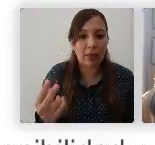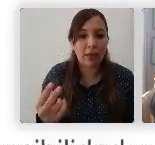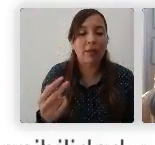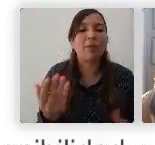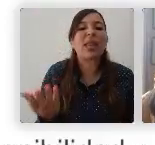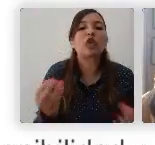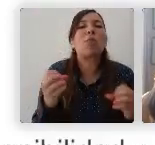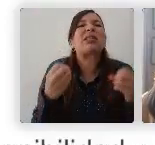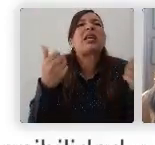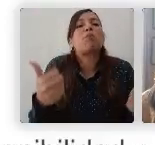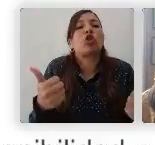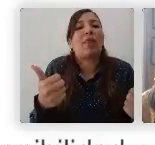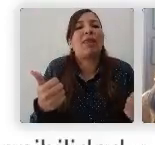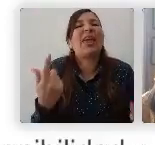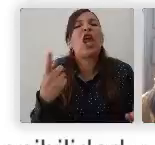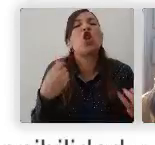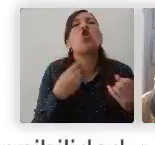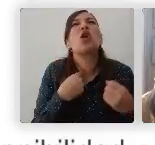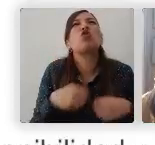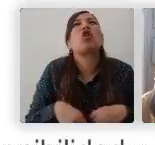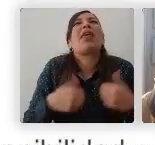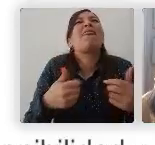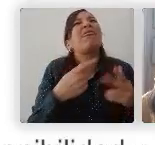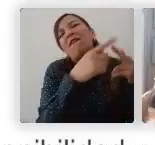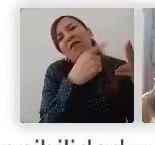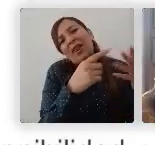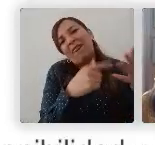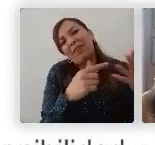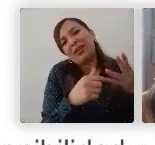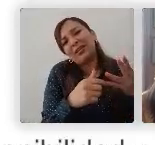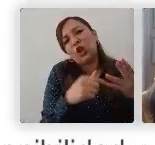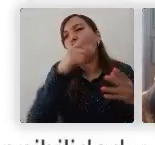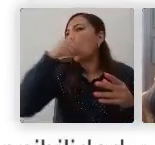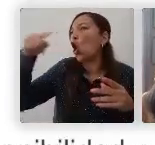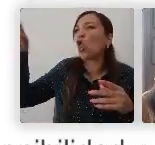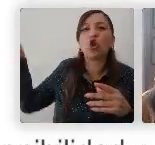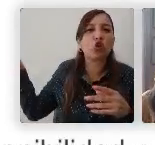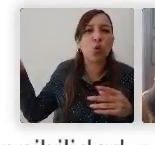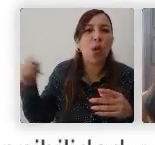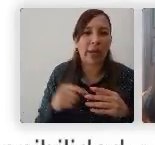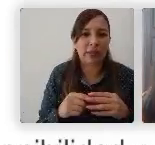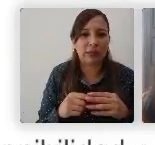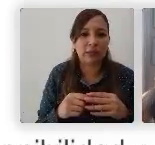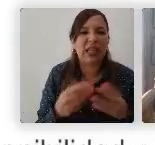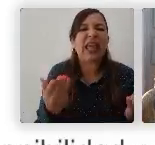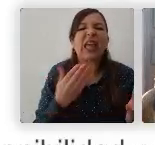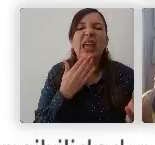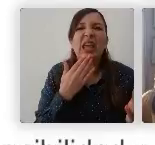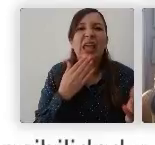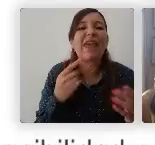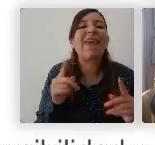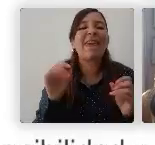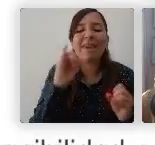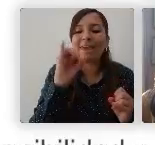que nos hace auténticos comunidad y que nos distingue con otras comunidades que tenemos alrededor por otro lado tenemos